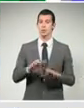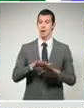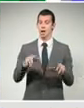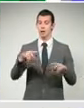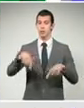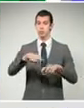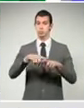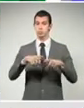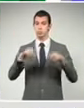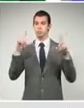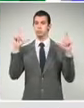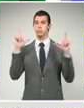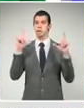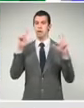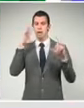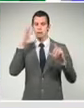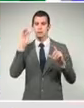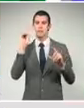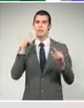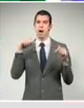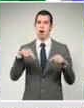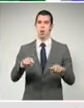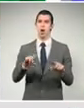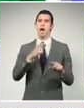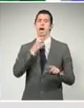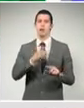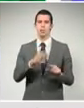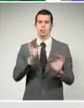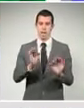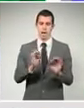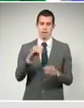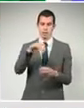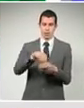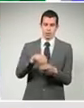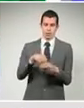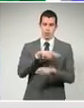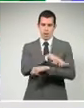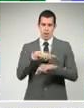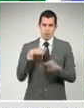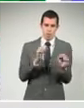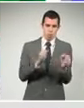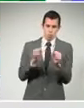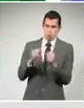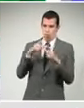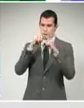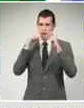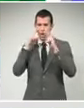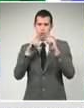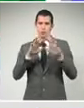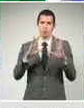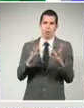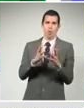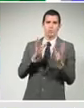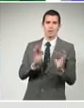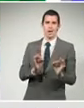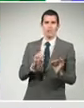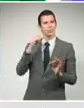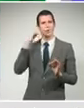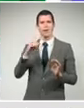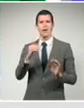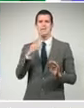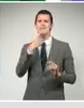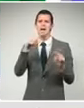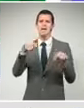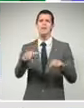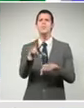que independientemente de las medidas de restricción, de control, la nueva normalidad, la forma en que